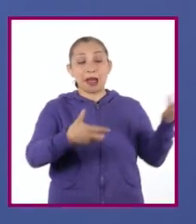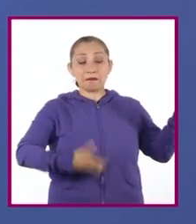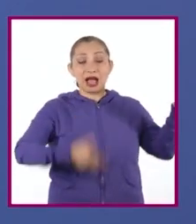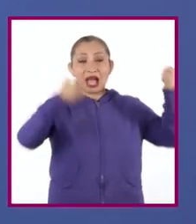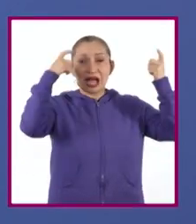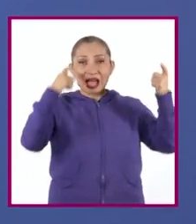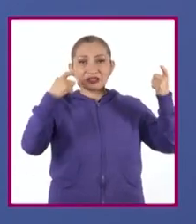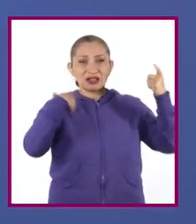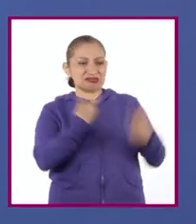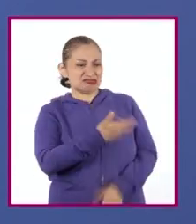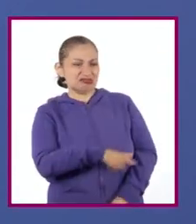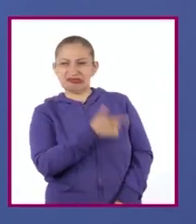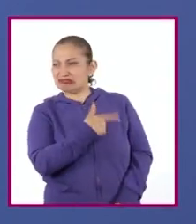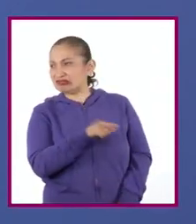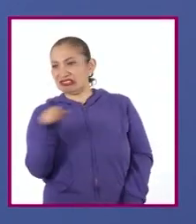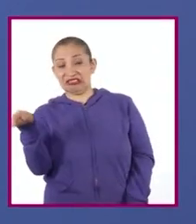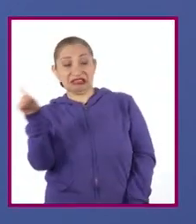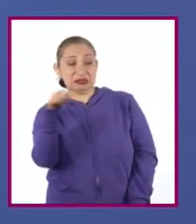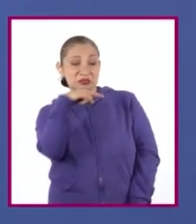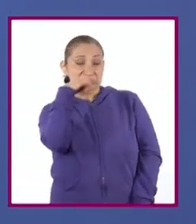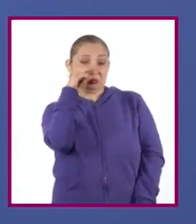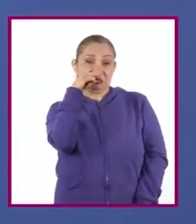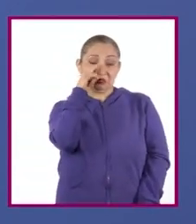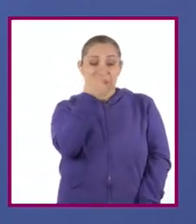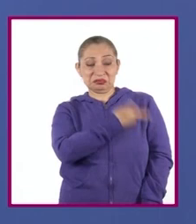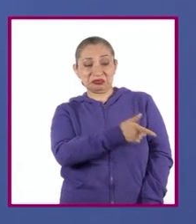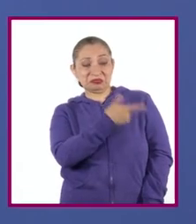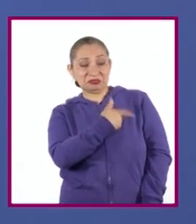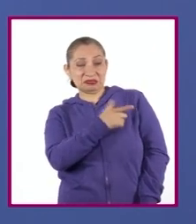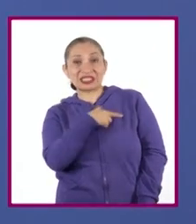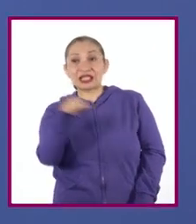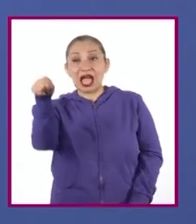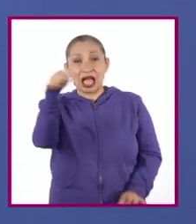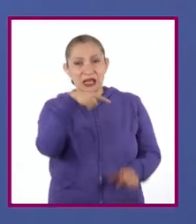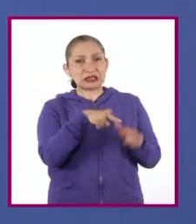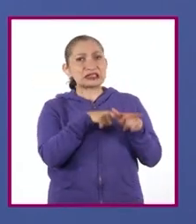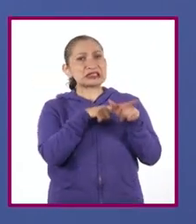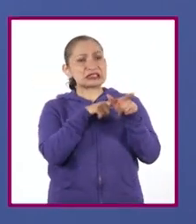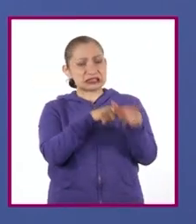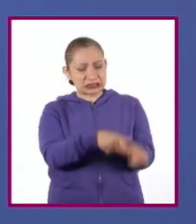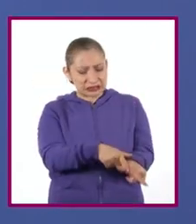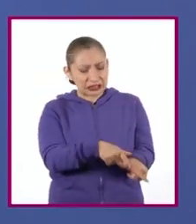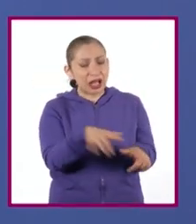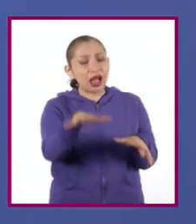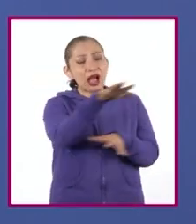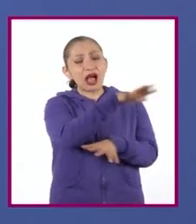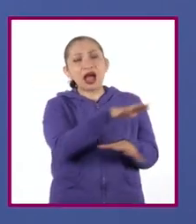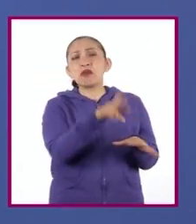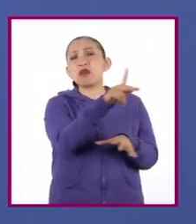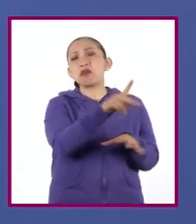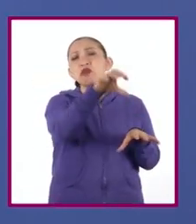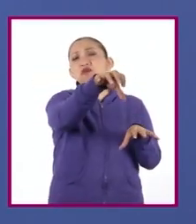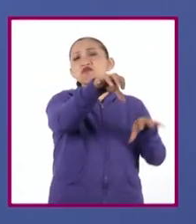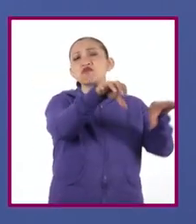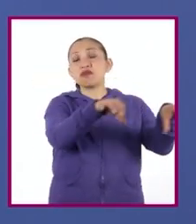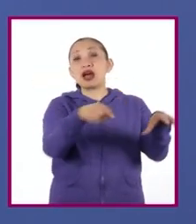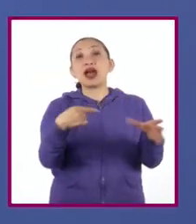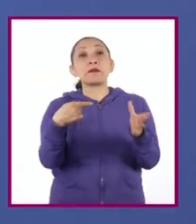era menospreciada por la aristocracia y había permanecido en su medio rural,